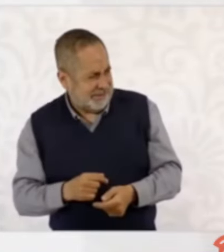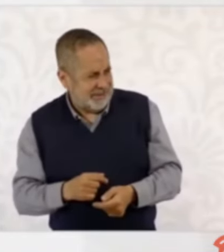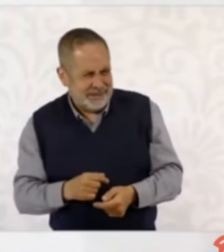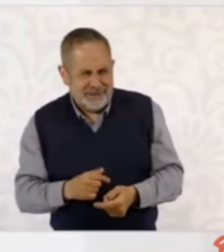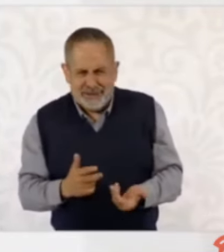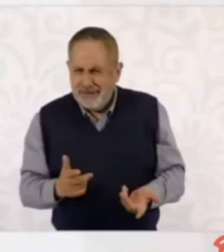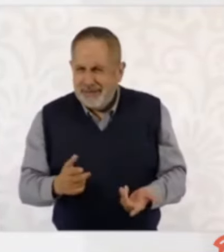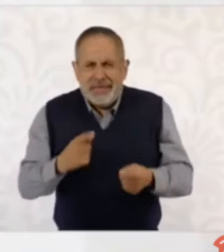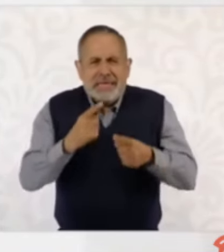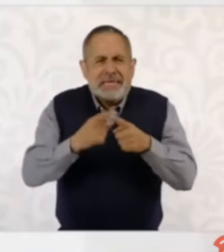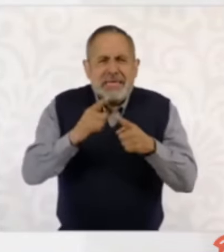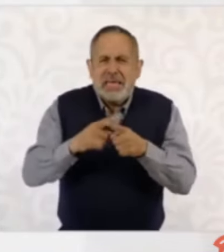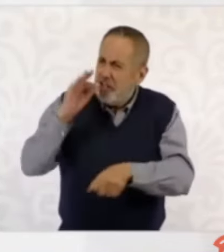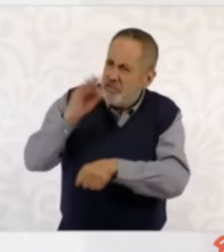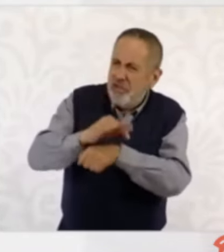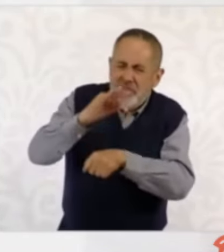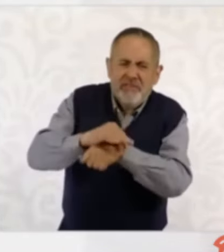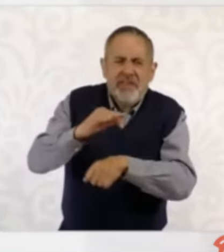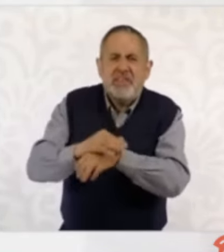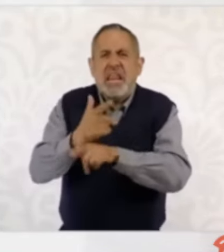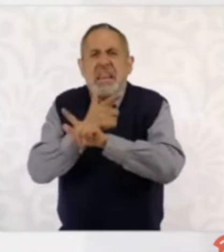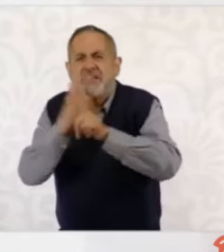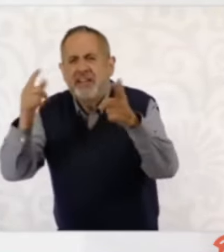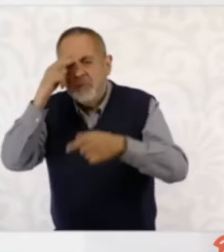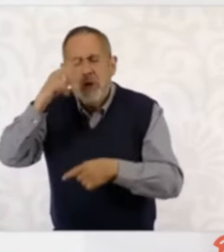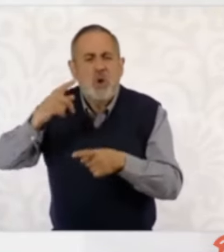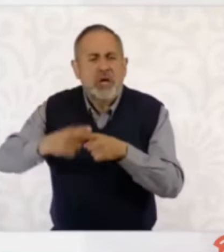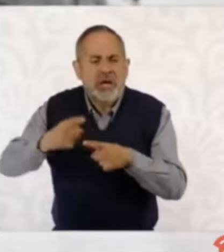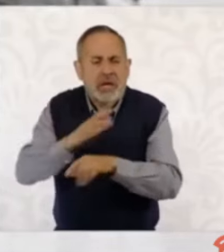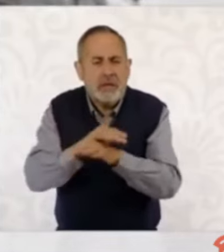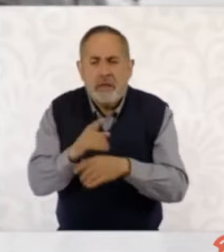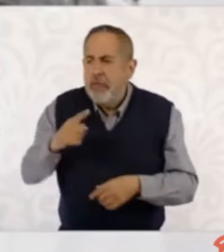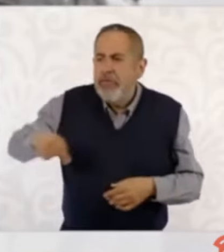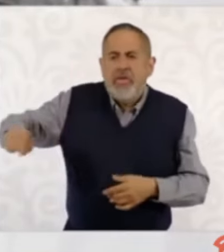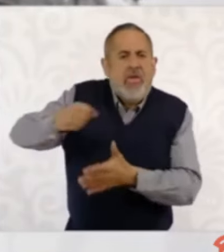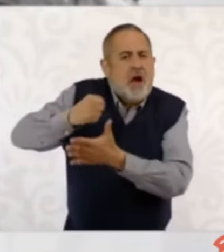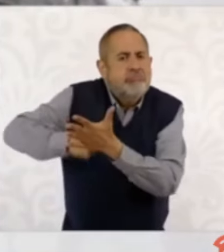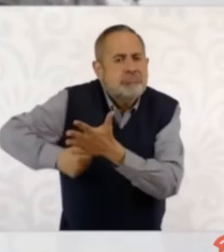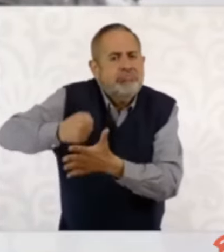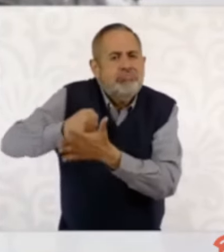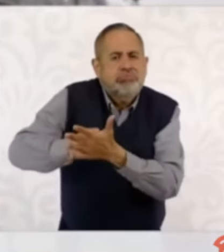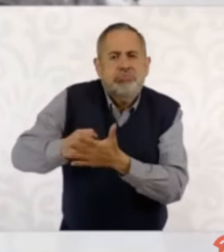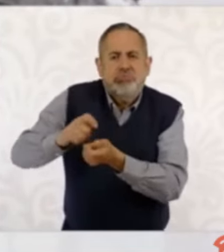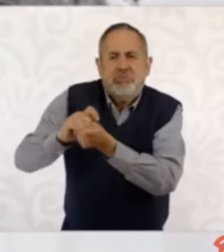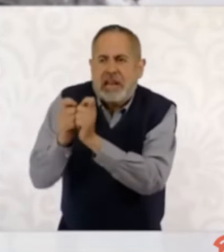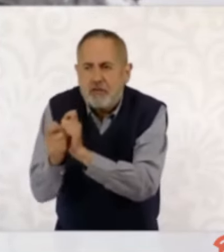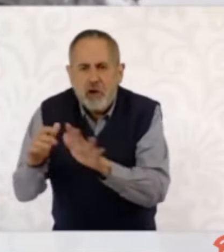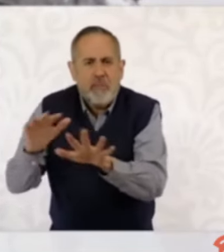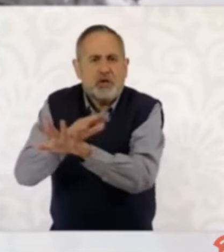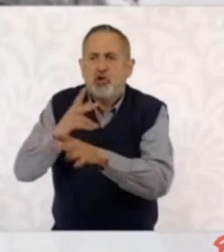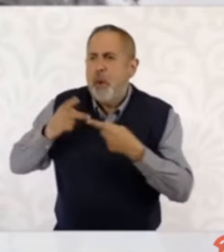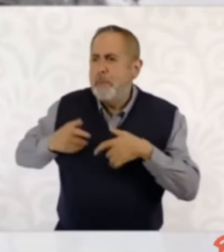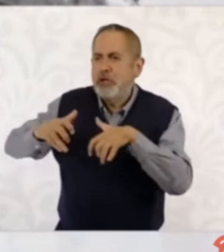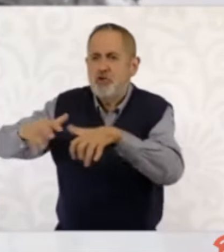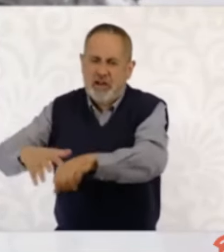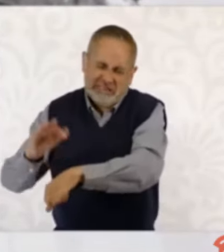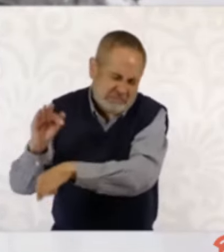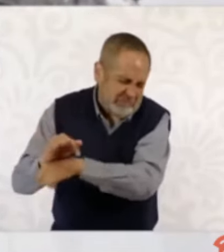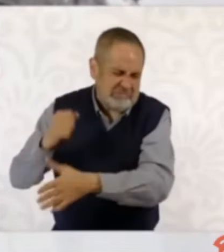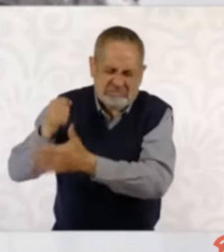¿Quién ha defendido las libertades en México? Los movimientos de transformación, los movimientos sociales.